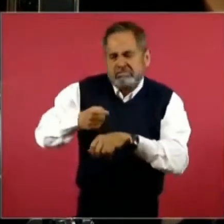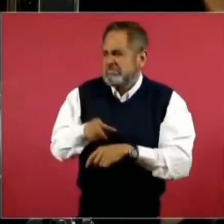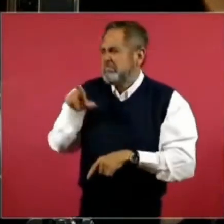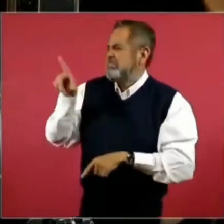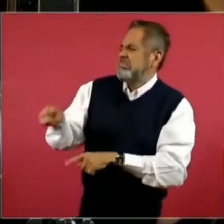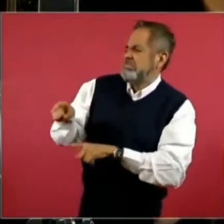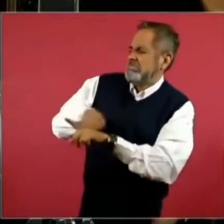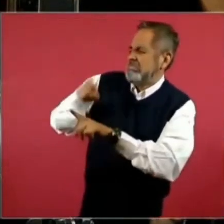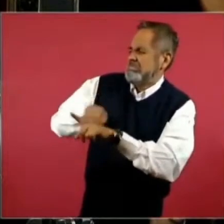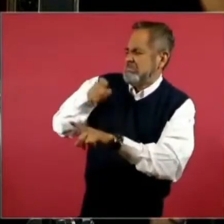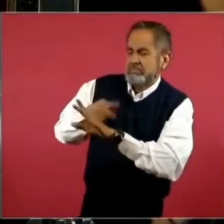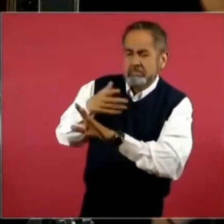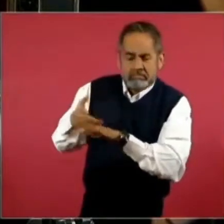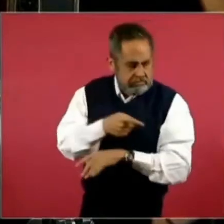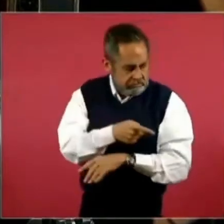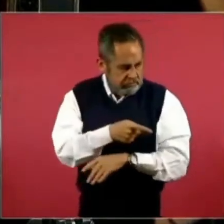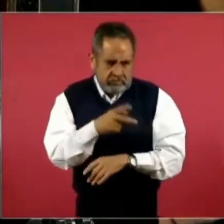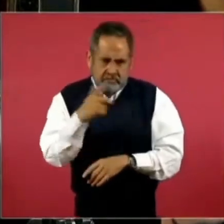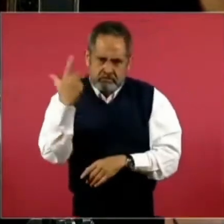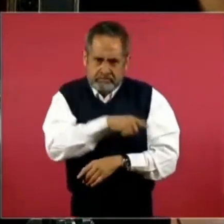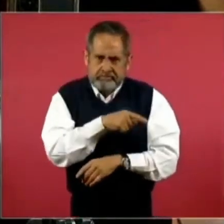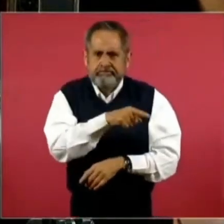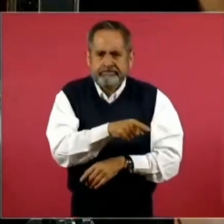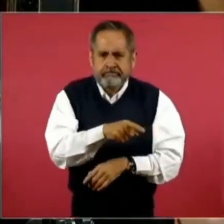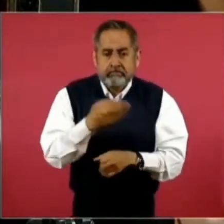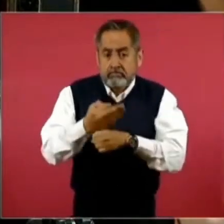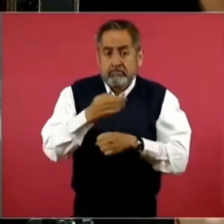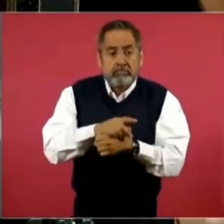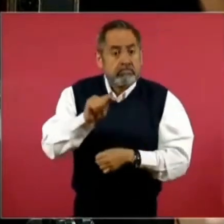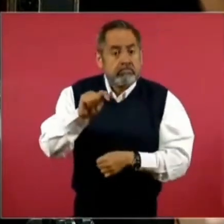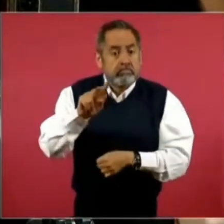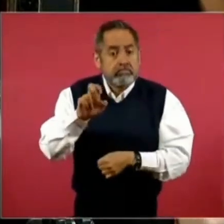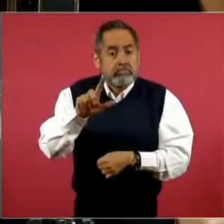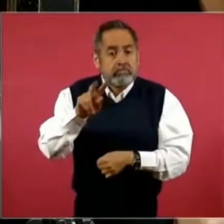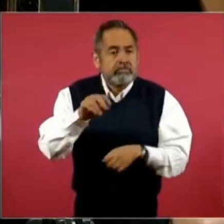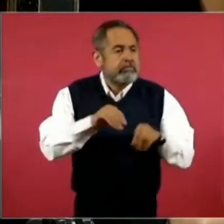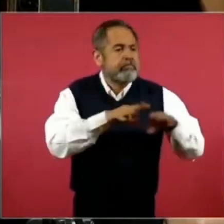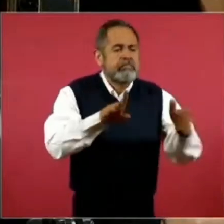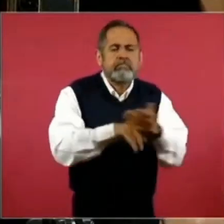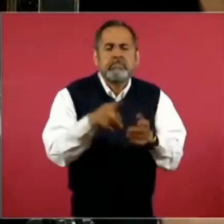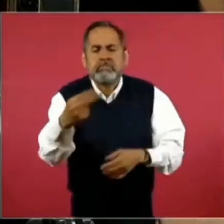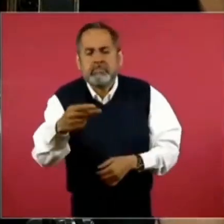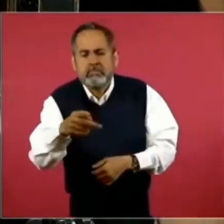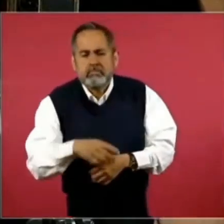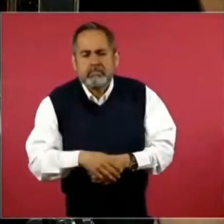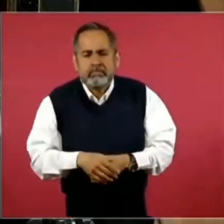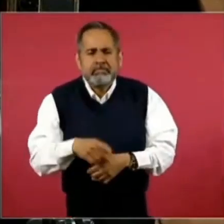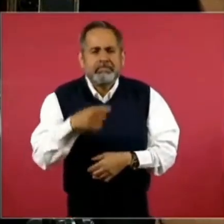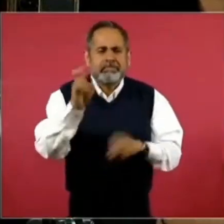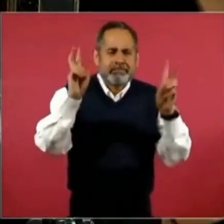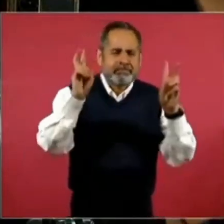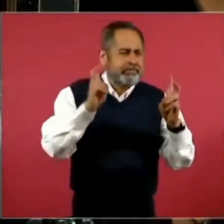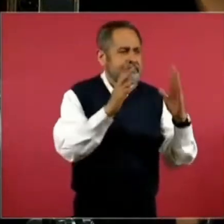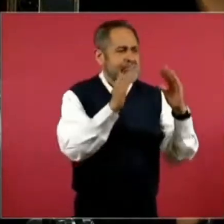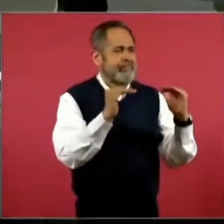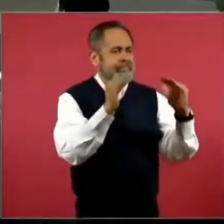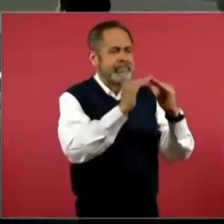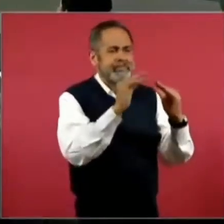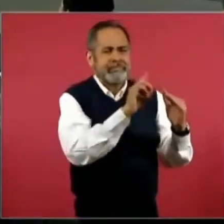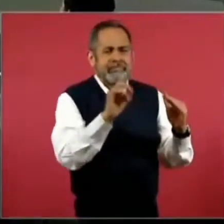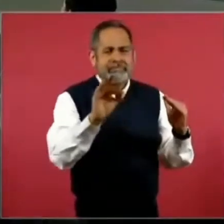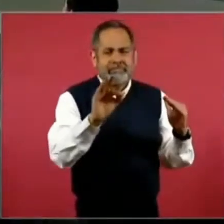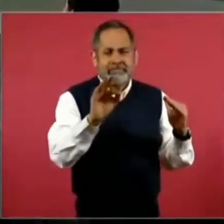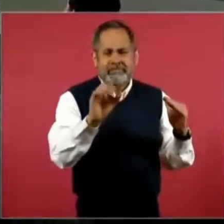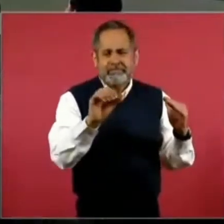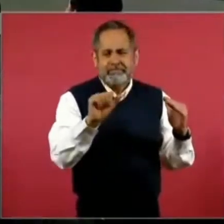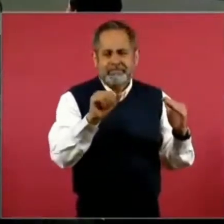de de televisión que se transmite actualmente por Televisa Cómo se llama en la casa de los famosos presidente no sé si le han si le han